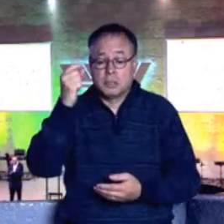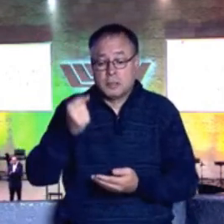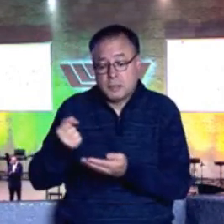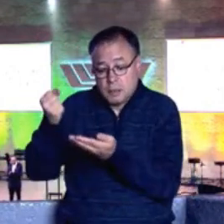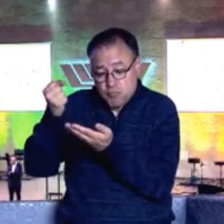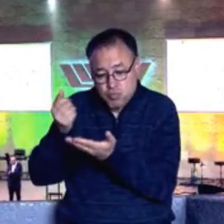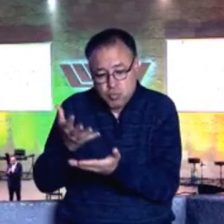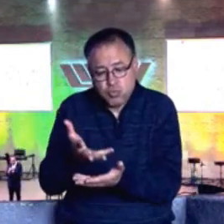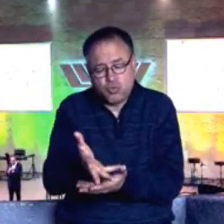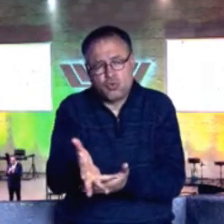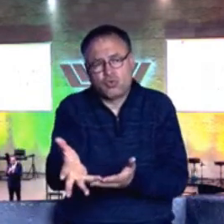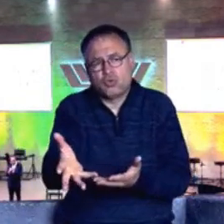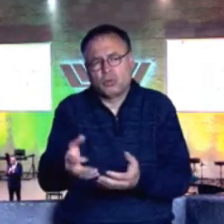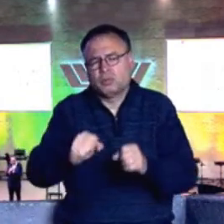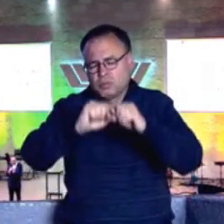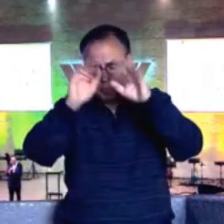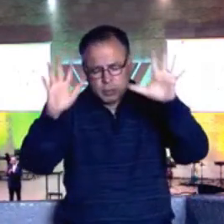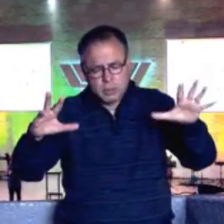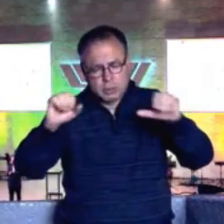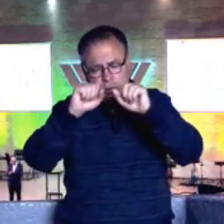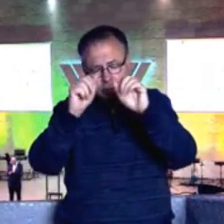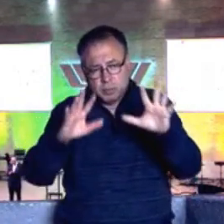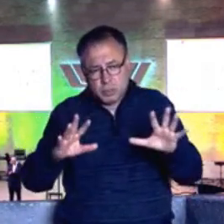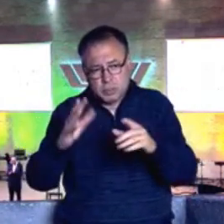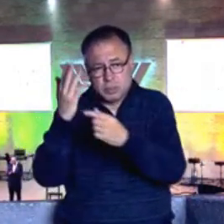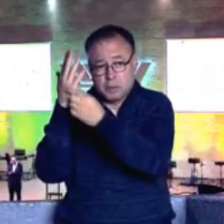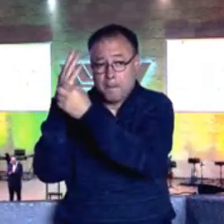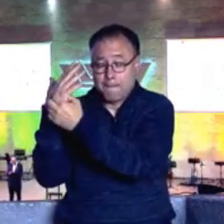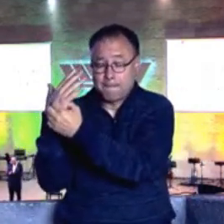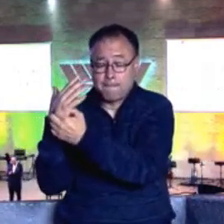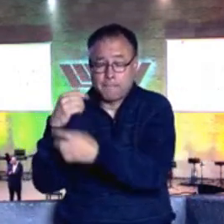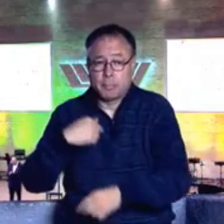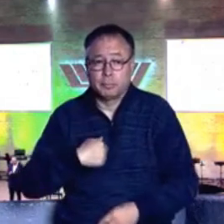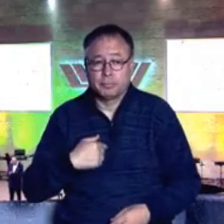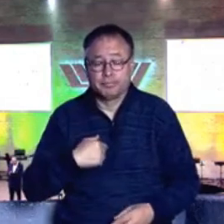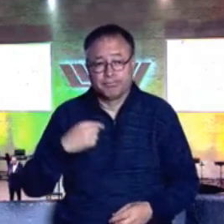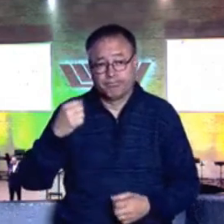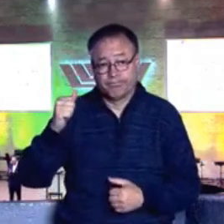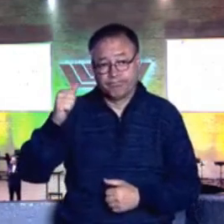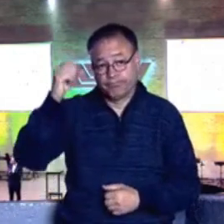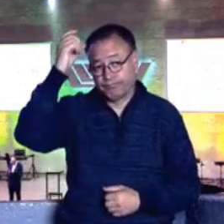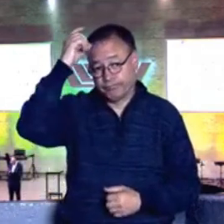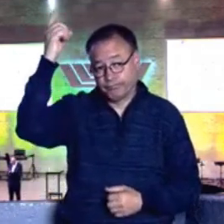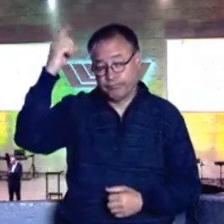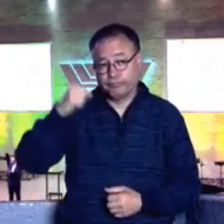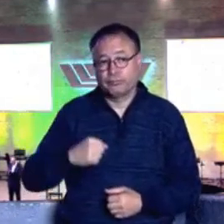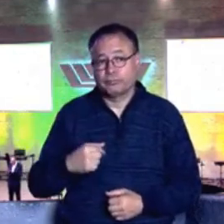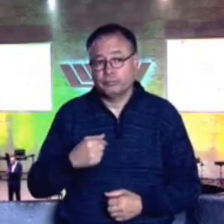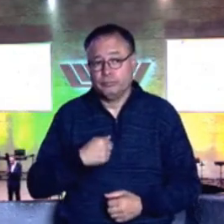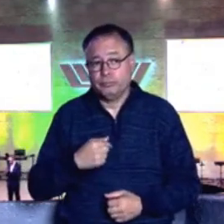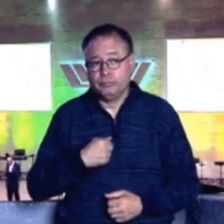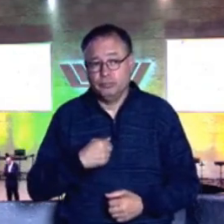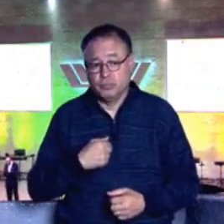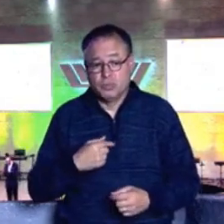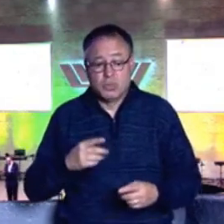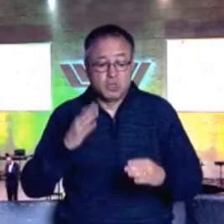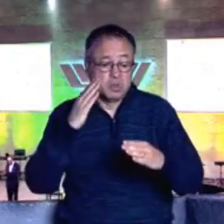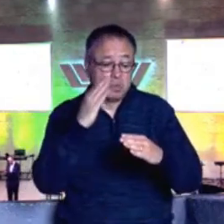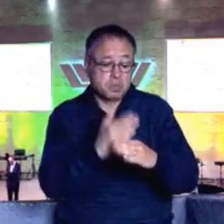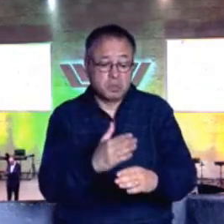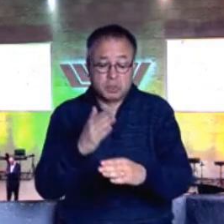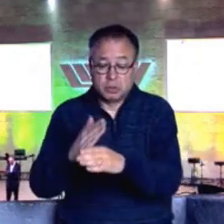bendiciones lo digo yo El señor de los ejércitos además reprender a esos insectos que todo lo